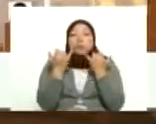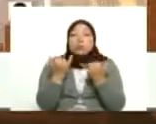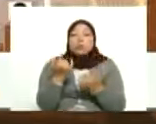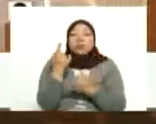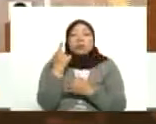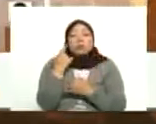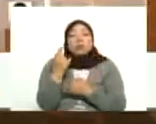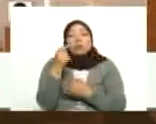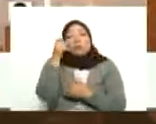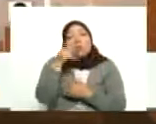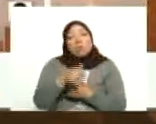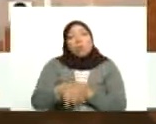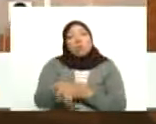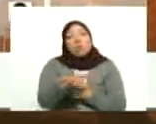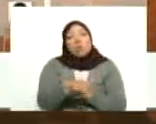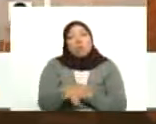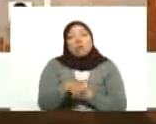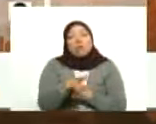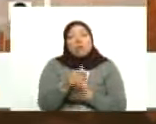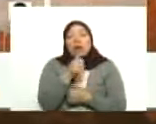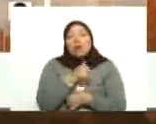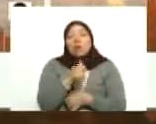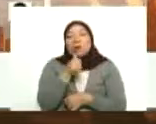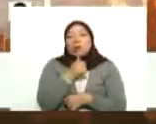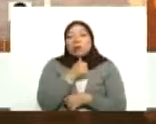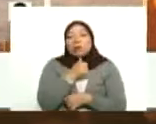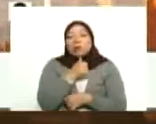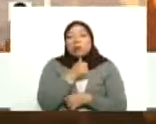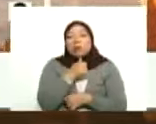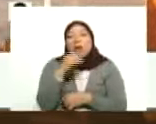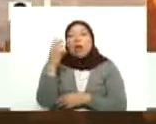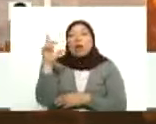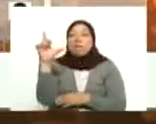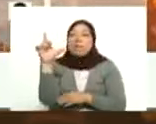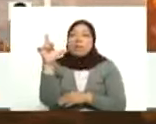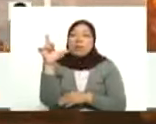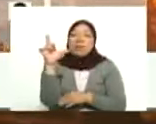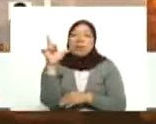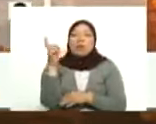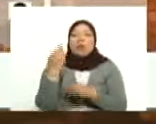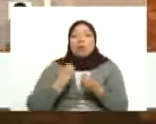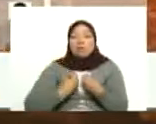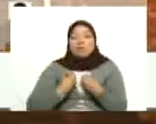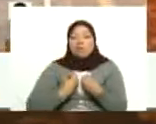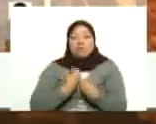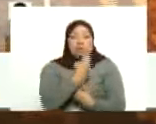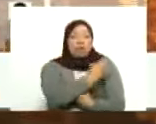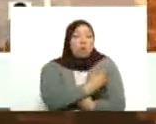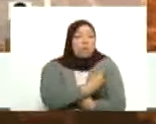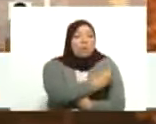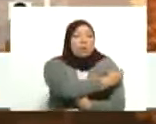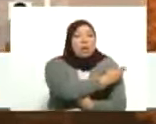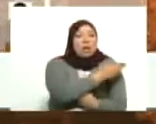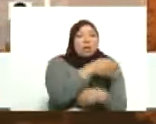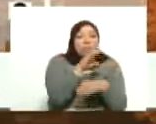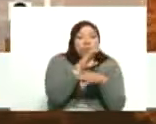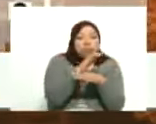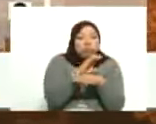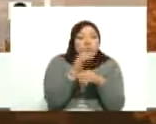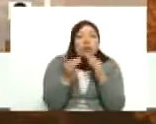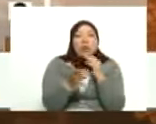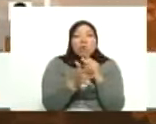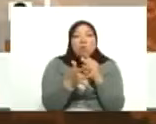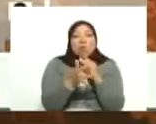a población que está resguardada en mezquitas, que está resguardada en hospitales, y que se aplique esta técnica